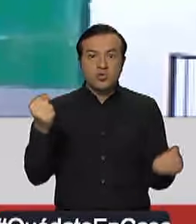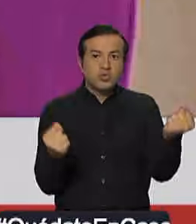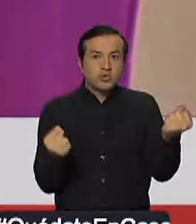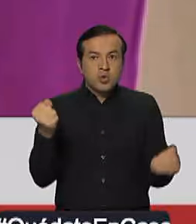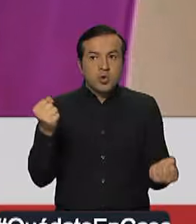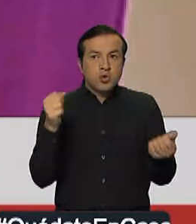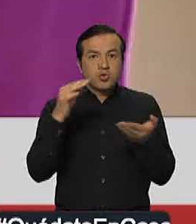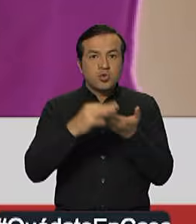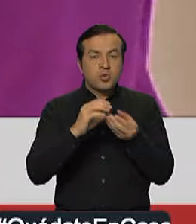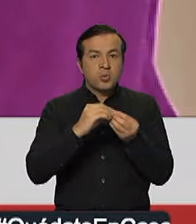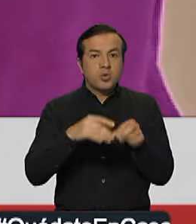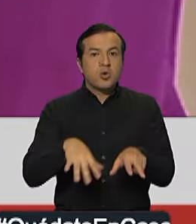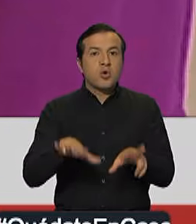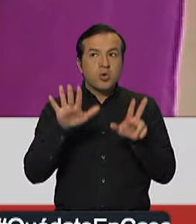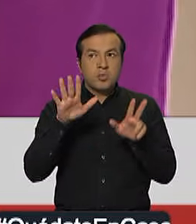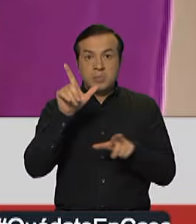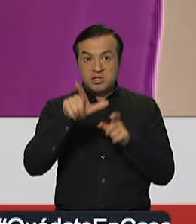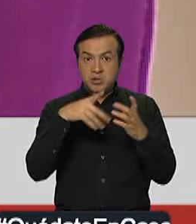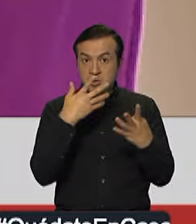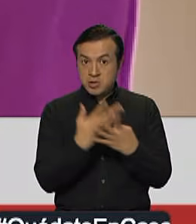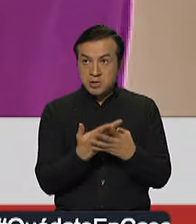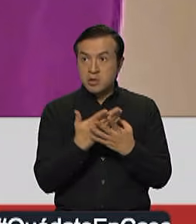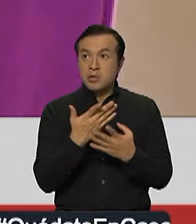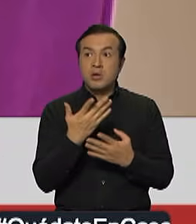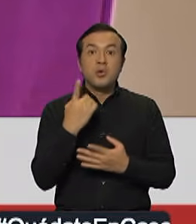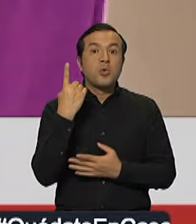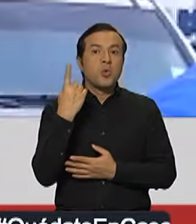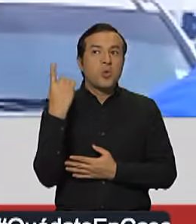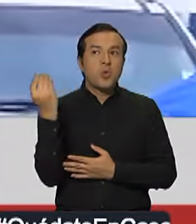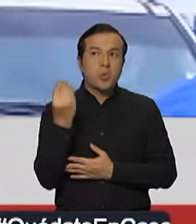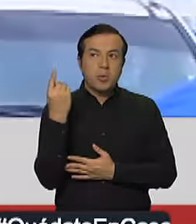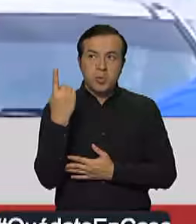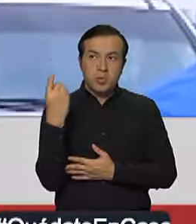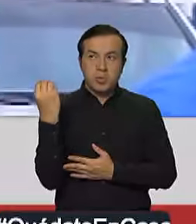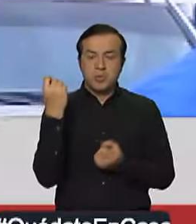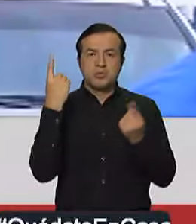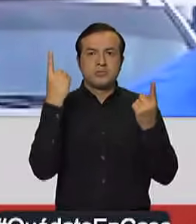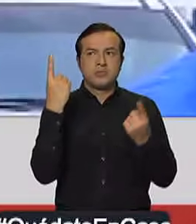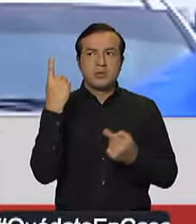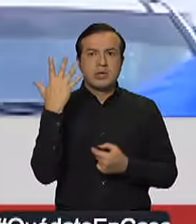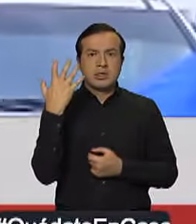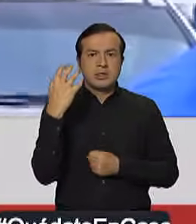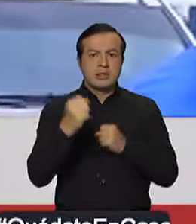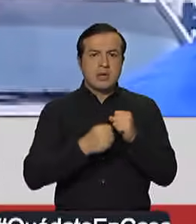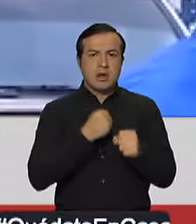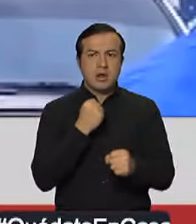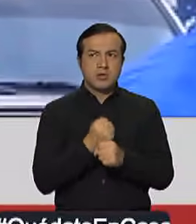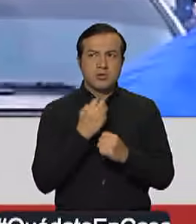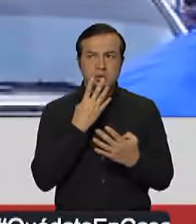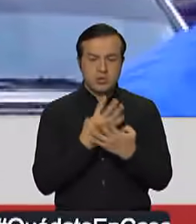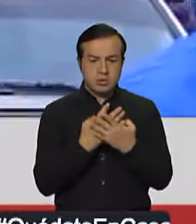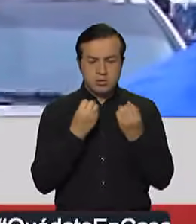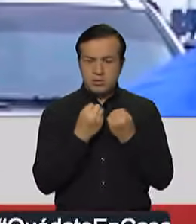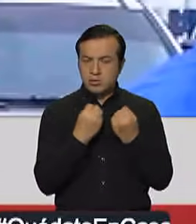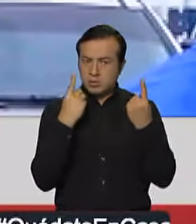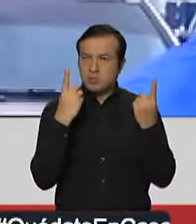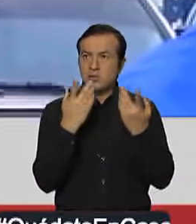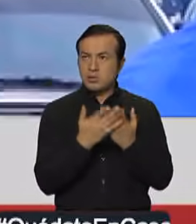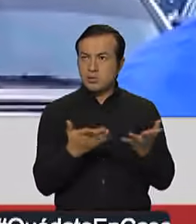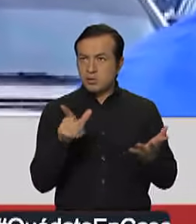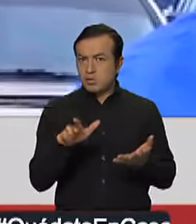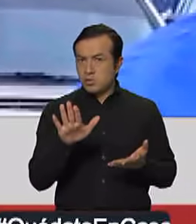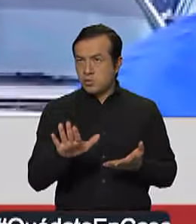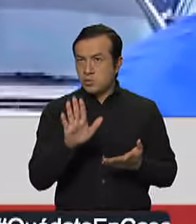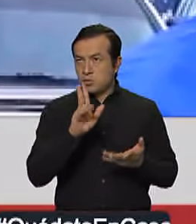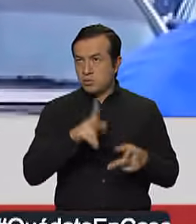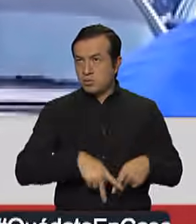zona 8. Entre los detenidos está un menor de edad. Nos llamó la atención, hay un menor de 15 años que está detenido. Asumimos que era la persona que